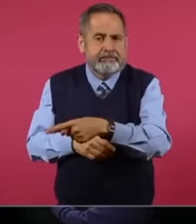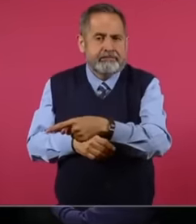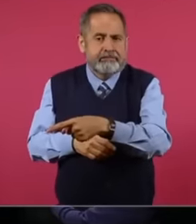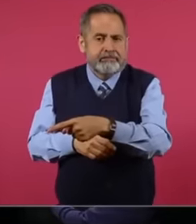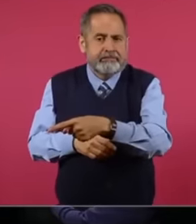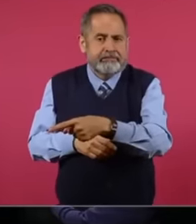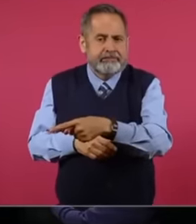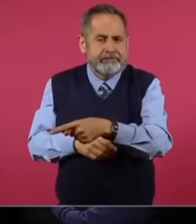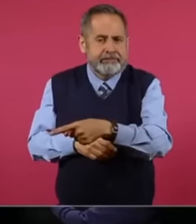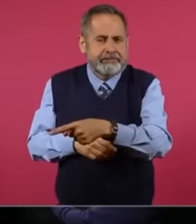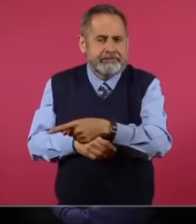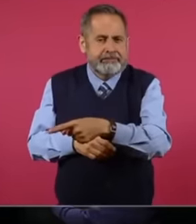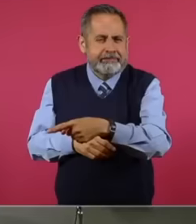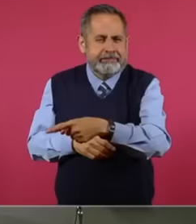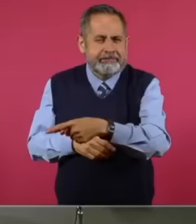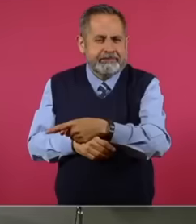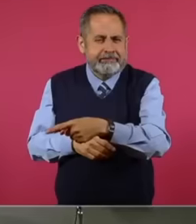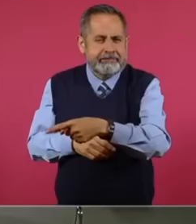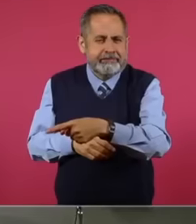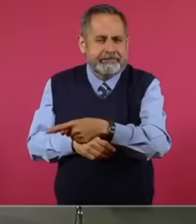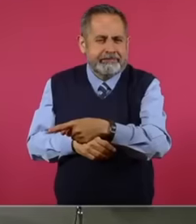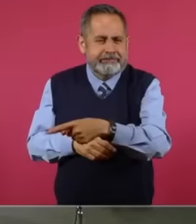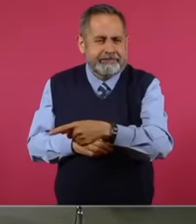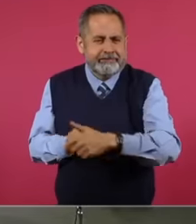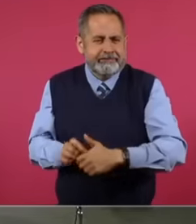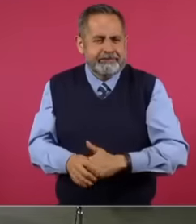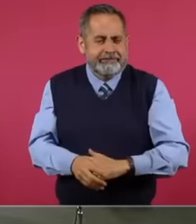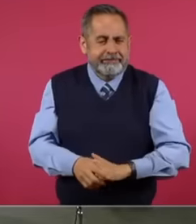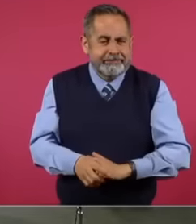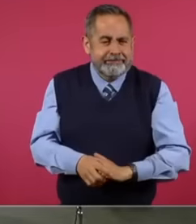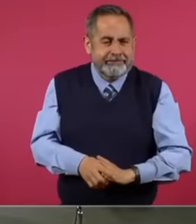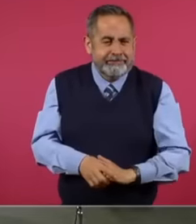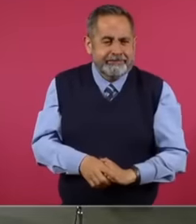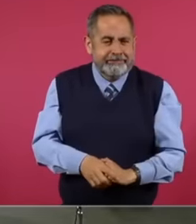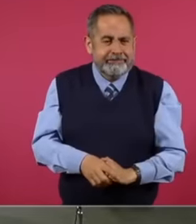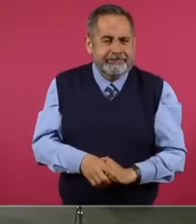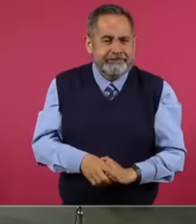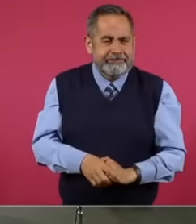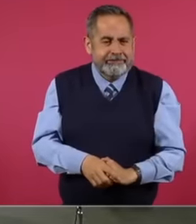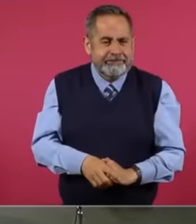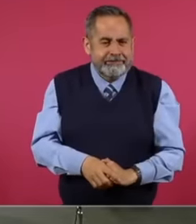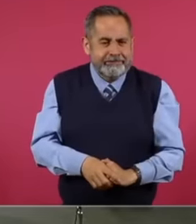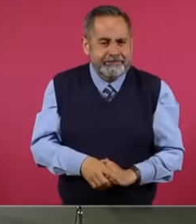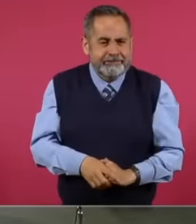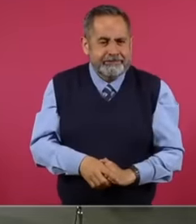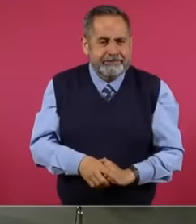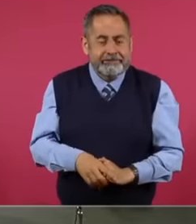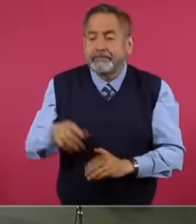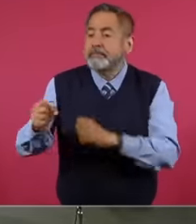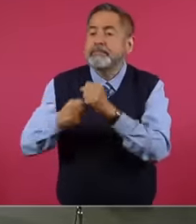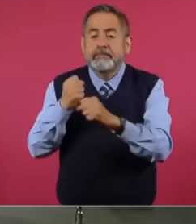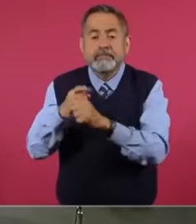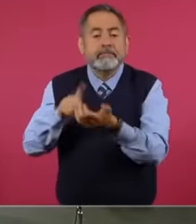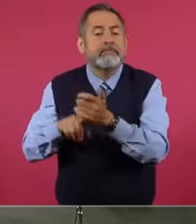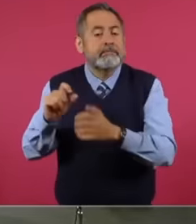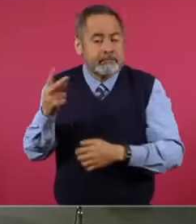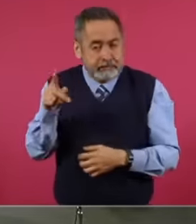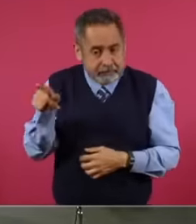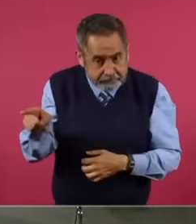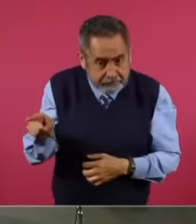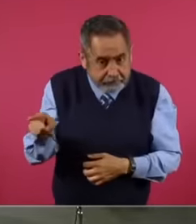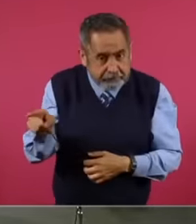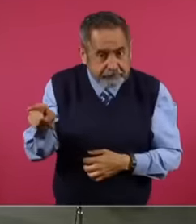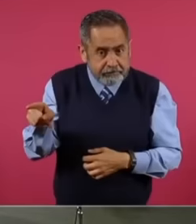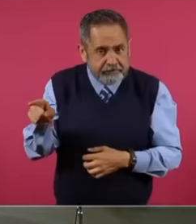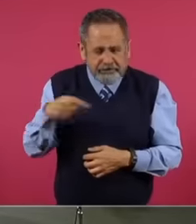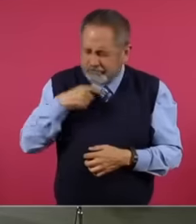aeropuerto se inauguró en el 22, hace apenas 2 años. El AIFA. Ah, en el 22. Sí, hace apenas